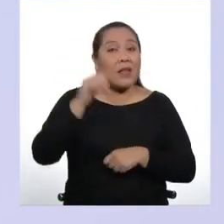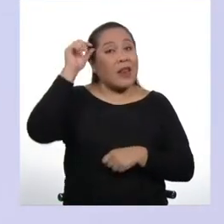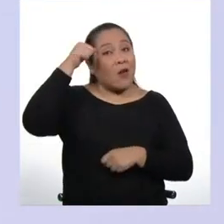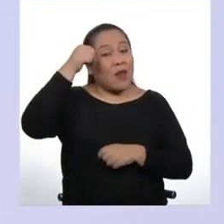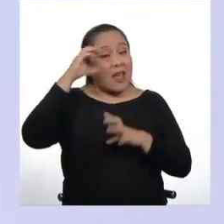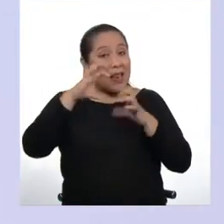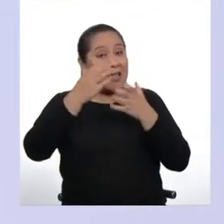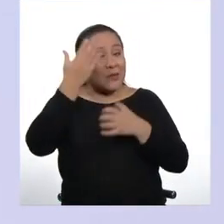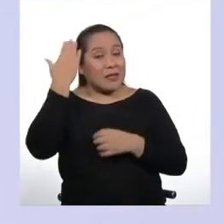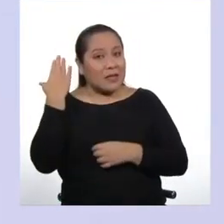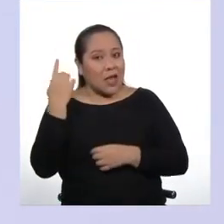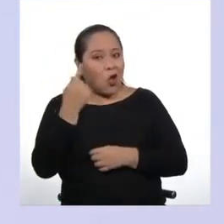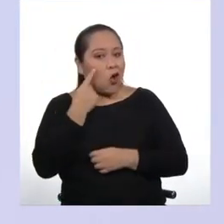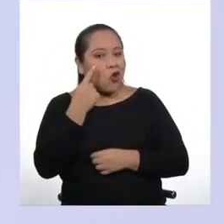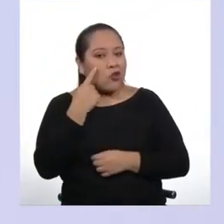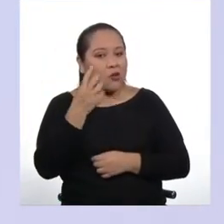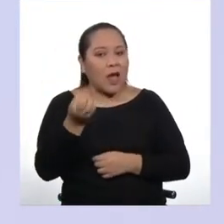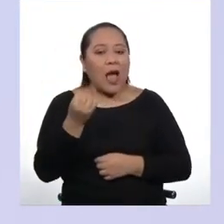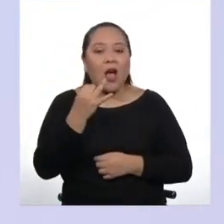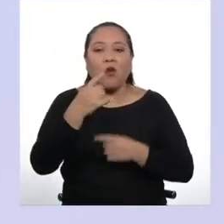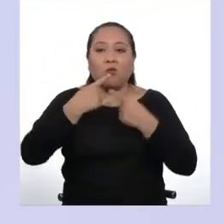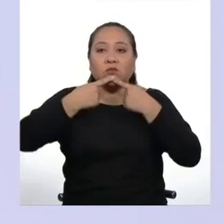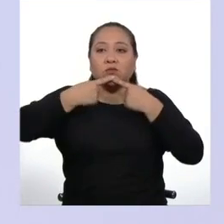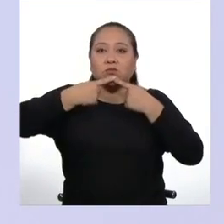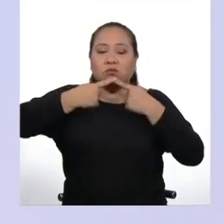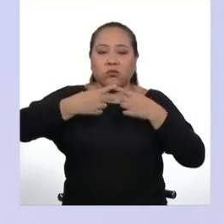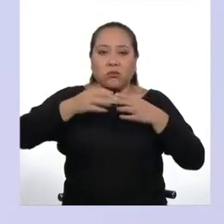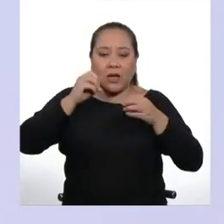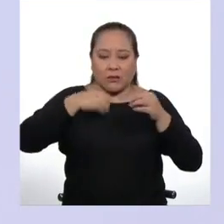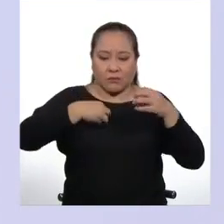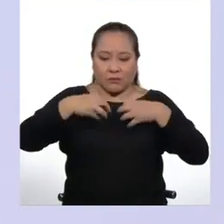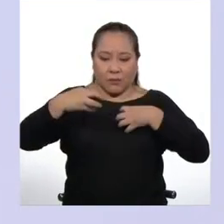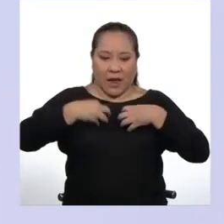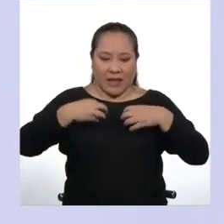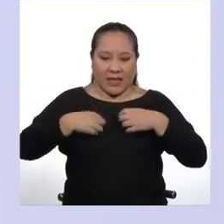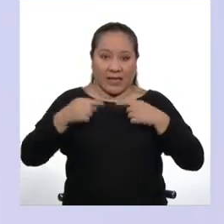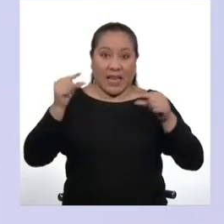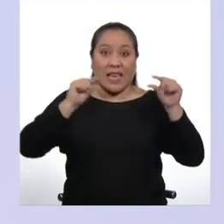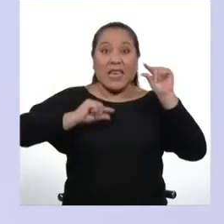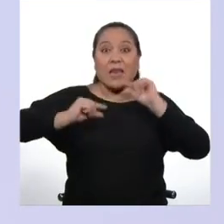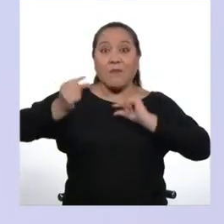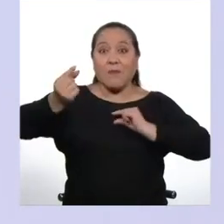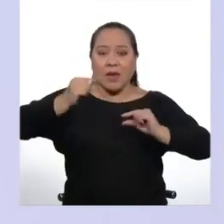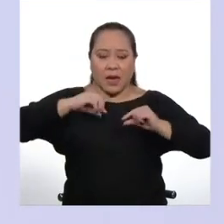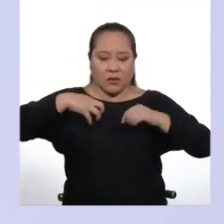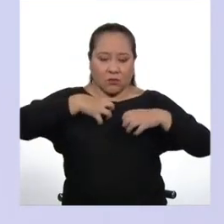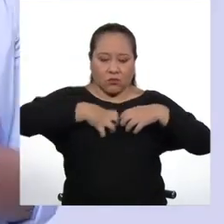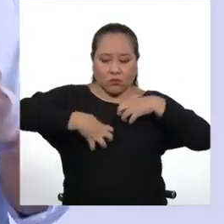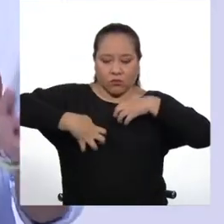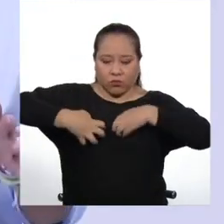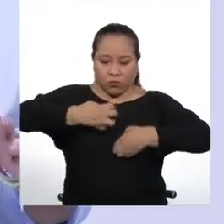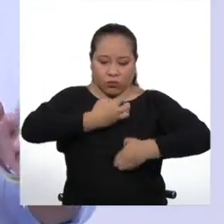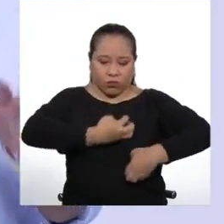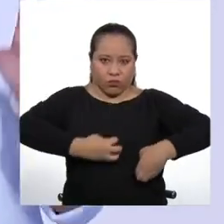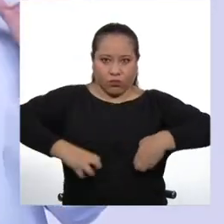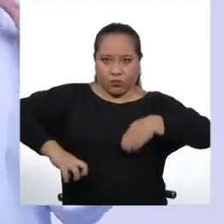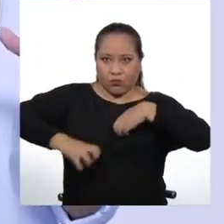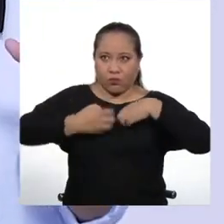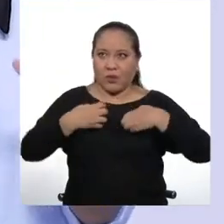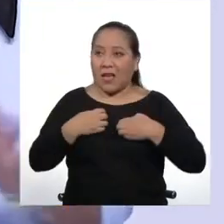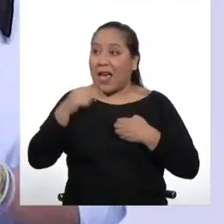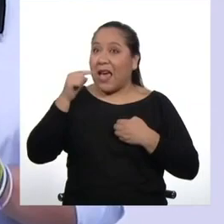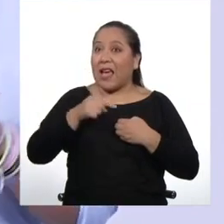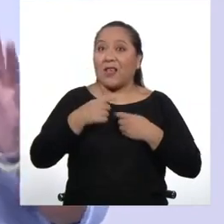actividad pasada conocimos unos mensajeros químicos que empiezan a producirse y a viajar por el cuerpo durante la pubertad? Sí, profesora,